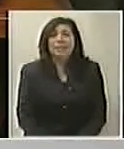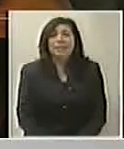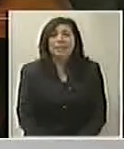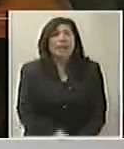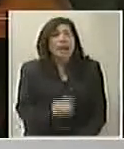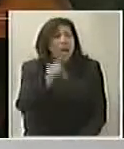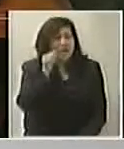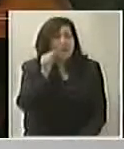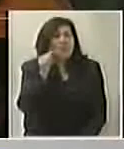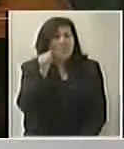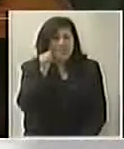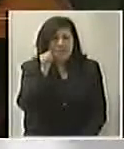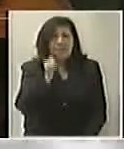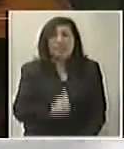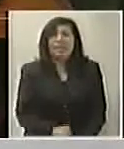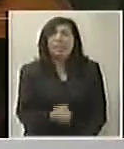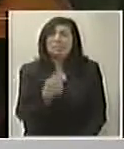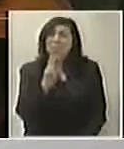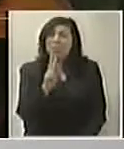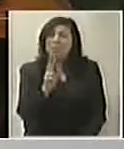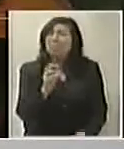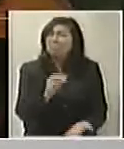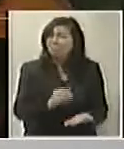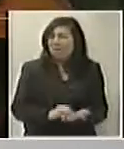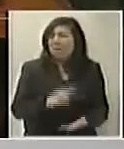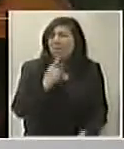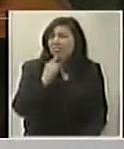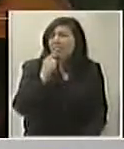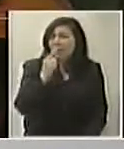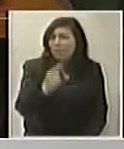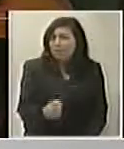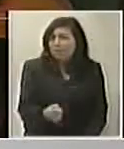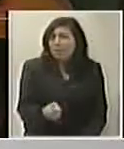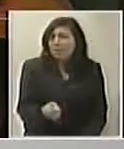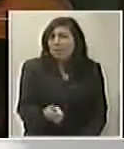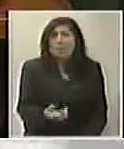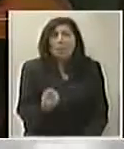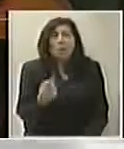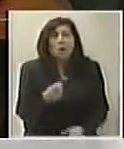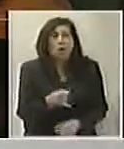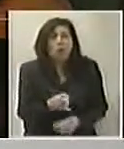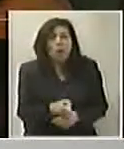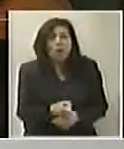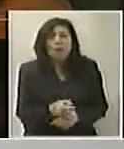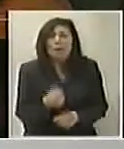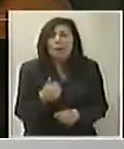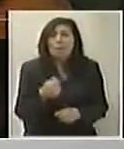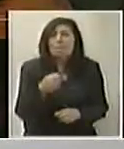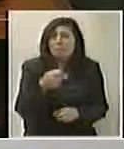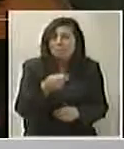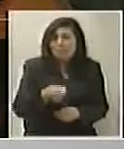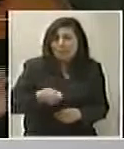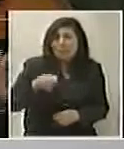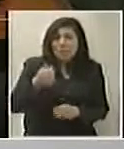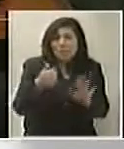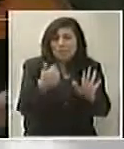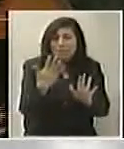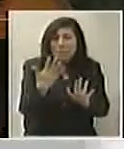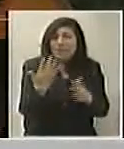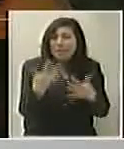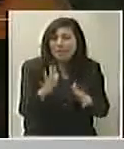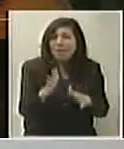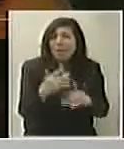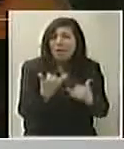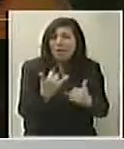Y ayer mismo ha habido mucho más denuncias, denuncias contra Pensión 65, que ya la van